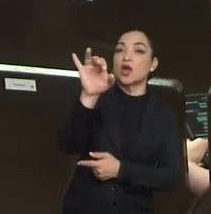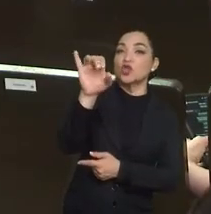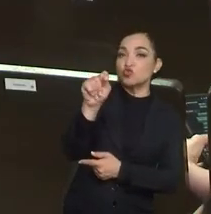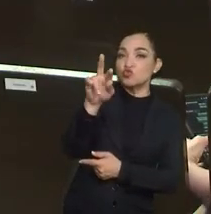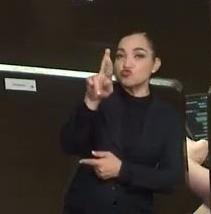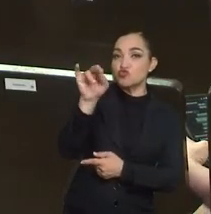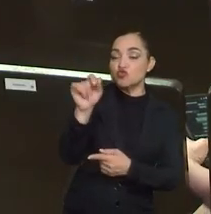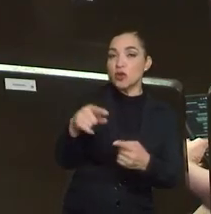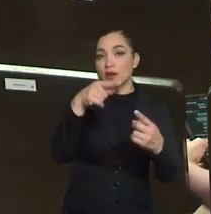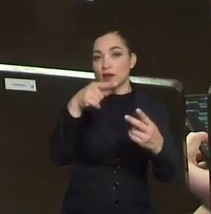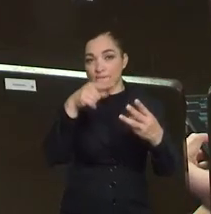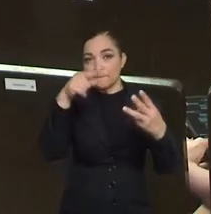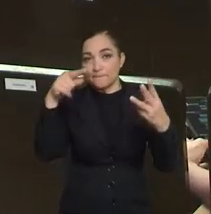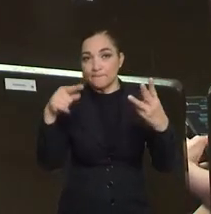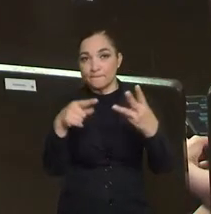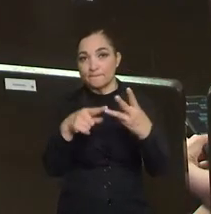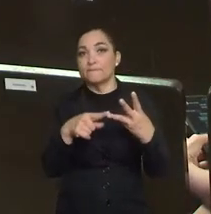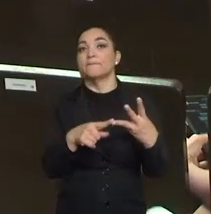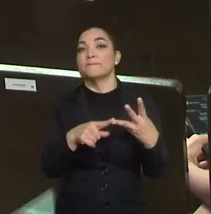Estuvo nuestra